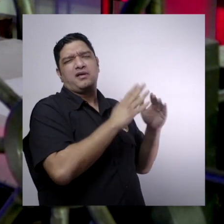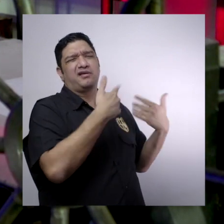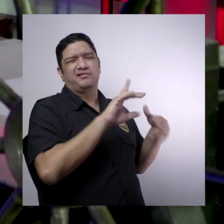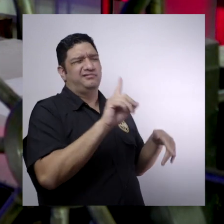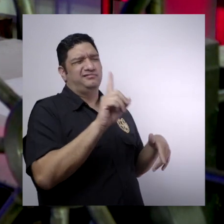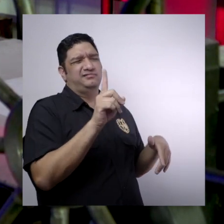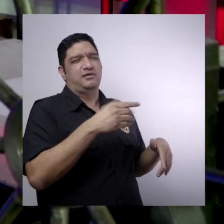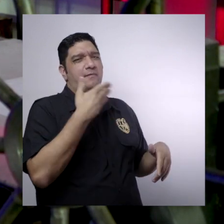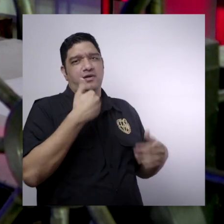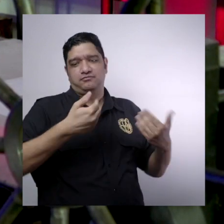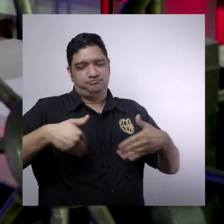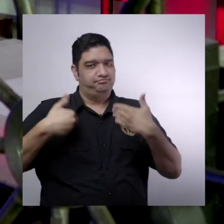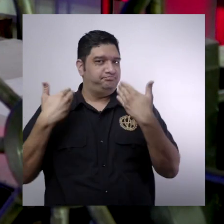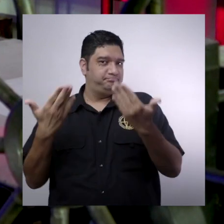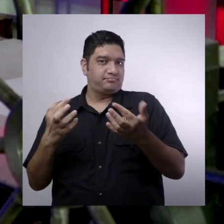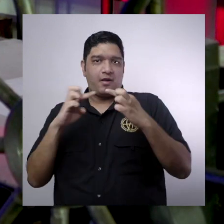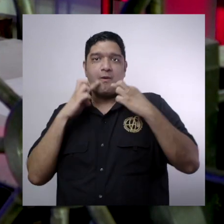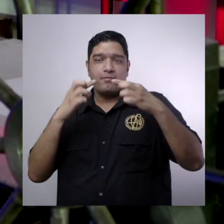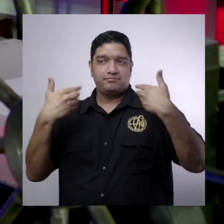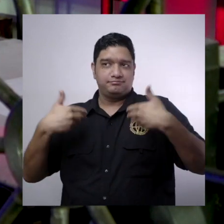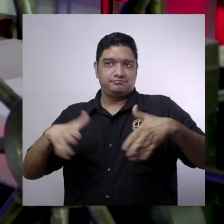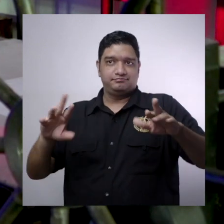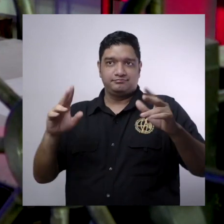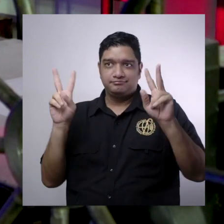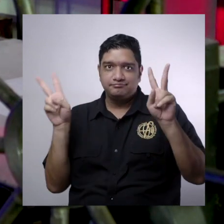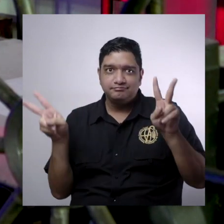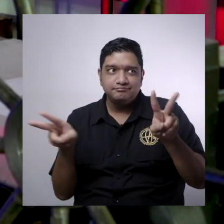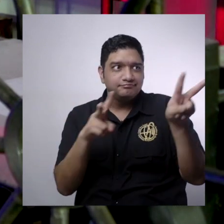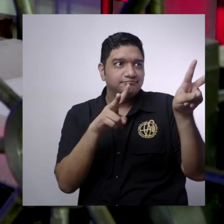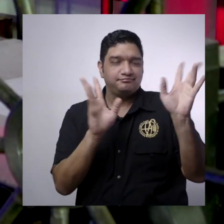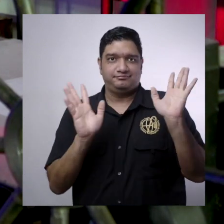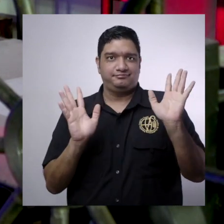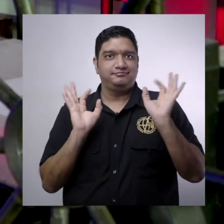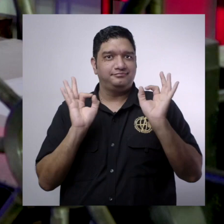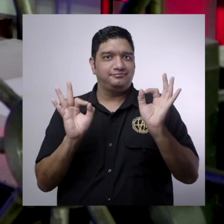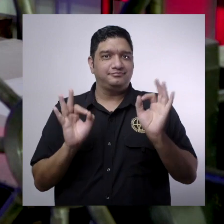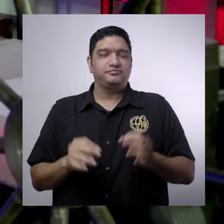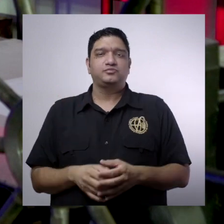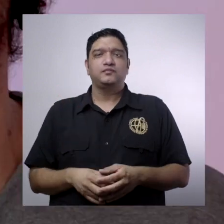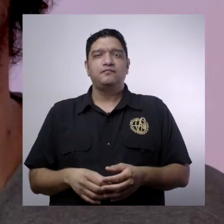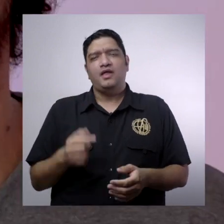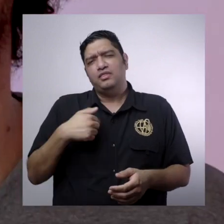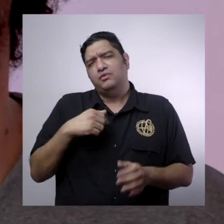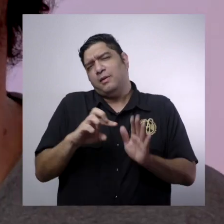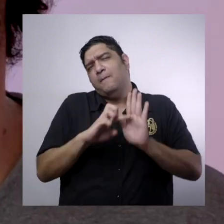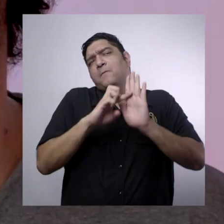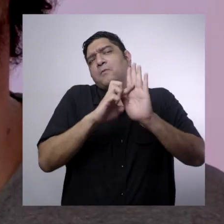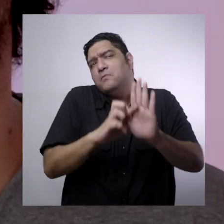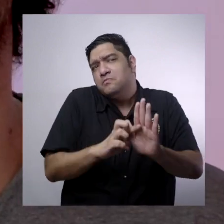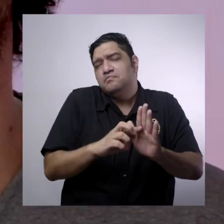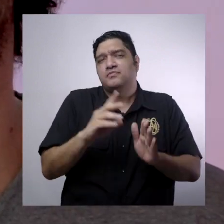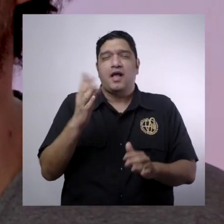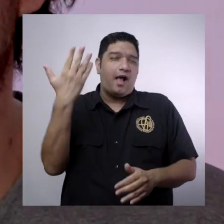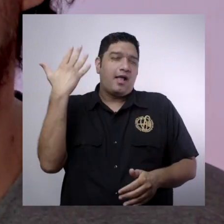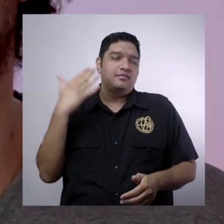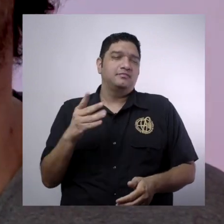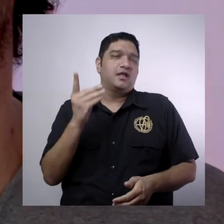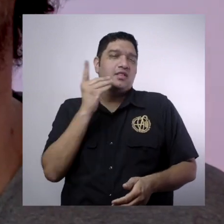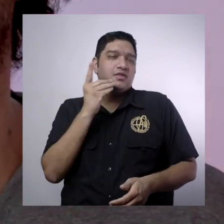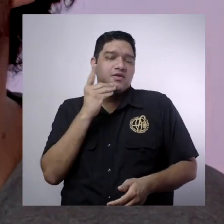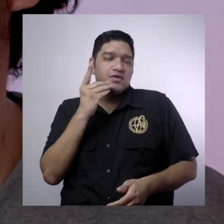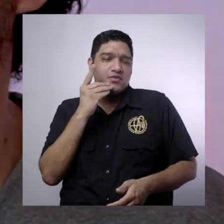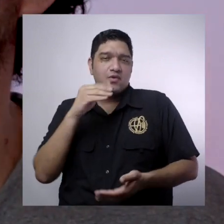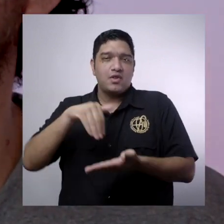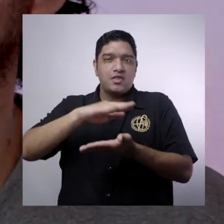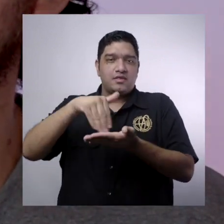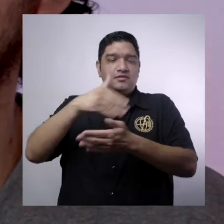momento al director del Centro Histórico, Ricardo Rodríguez, si habría posibilidad de